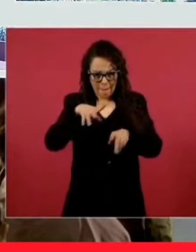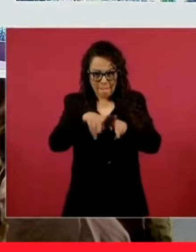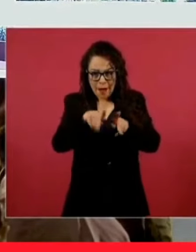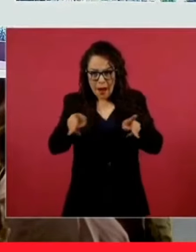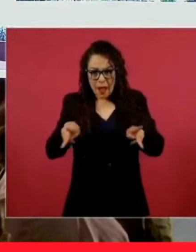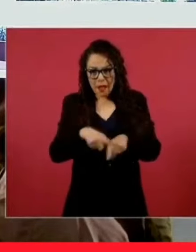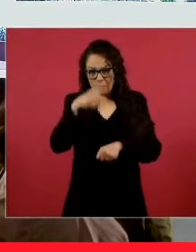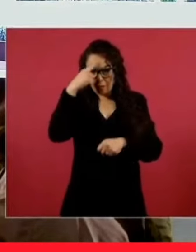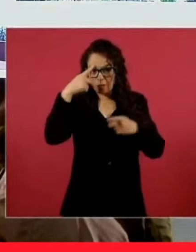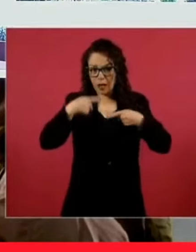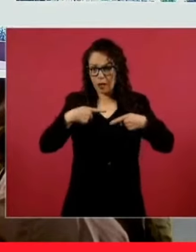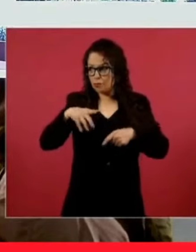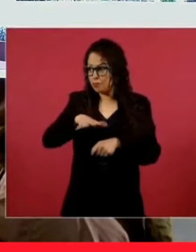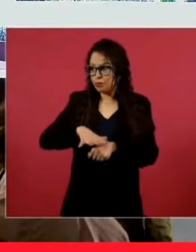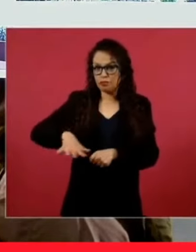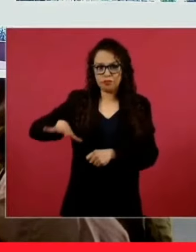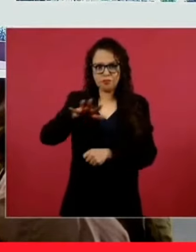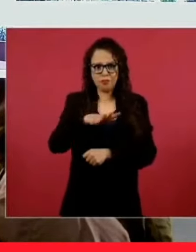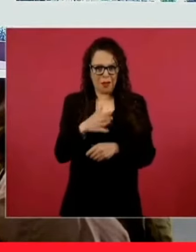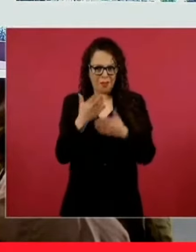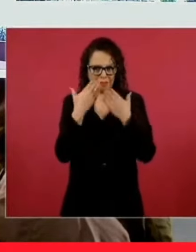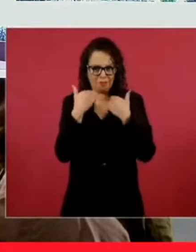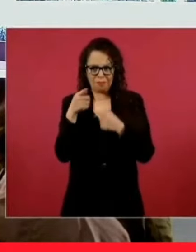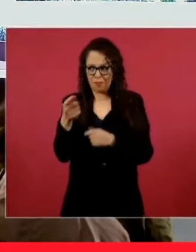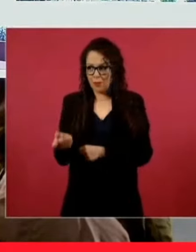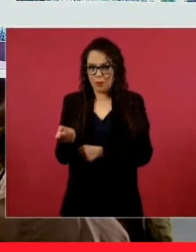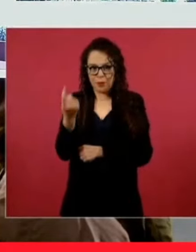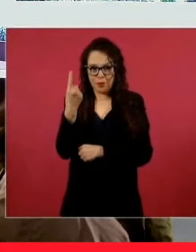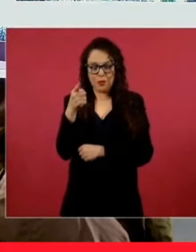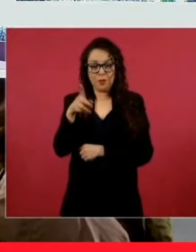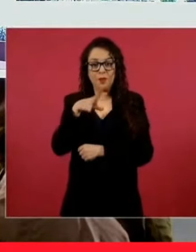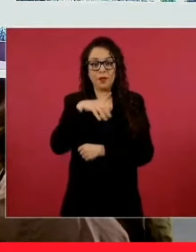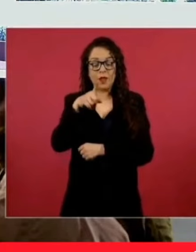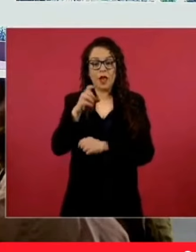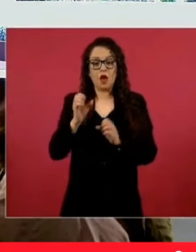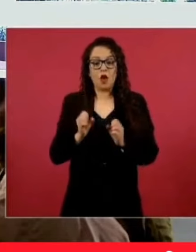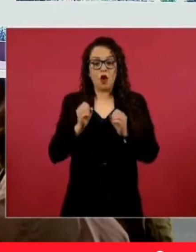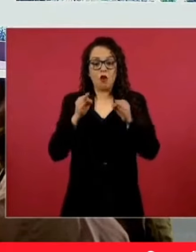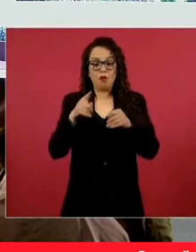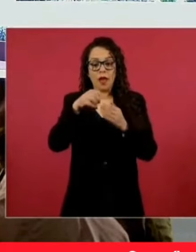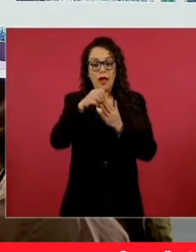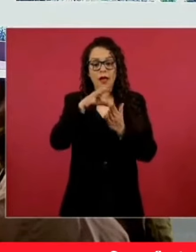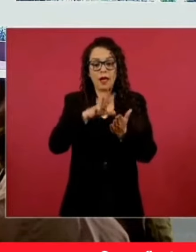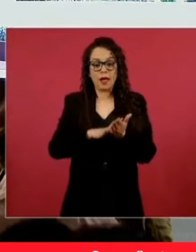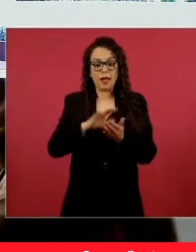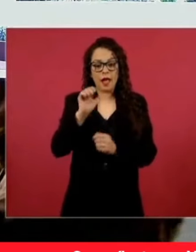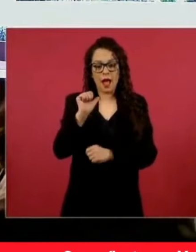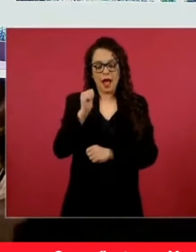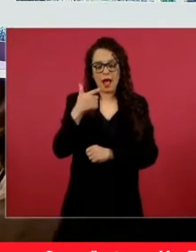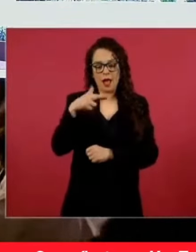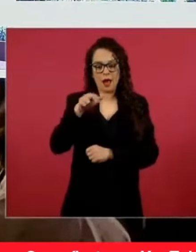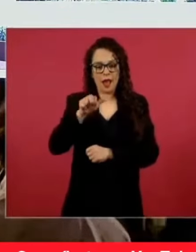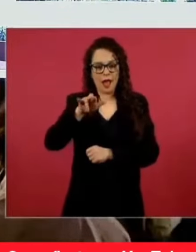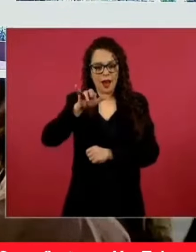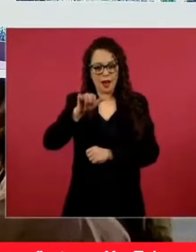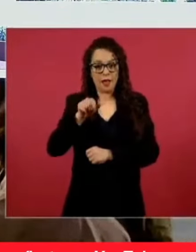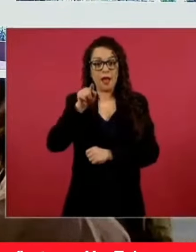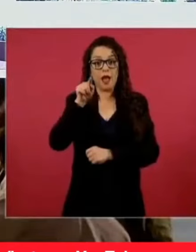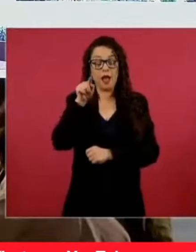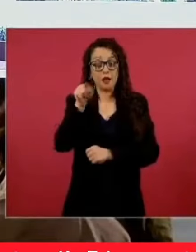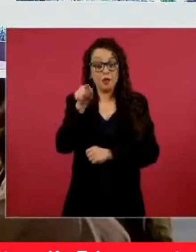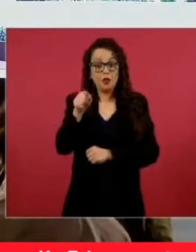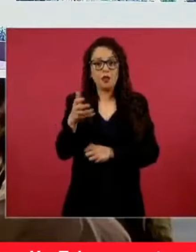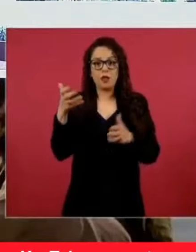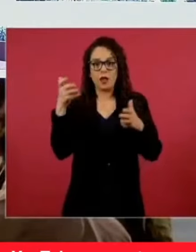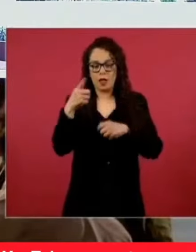parte derecha de esta imagen se contemplan las oficinas del Registro Agrario Nacional que es digamos la instancia que opera y resguarda el propio